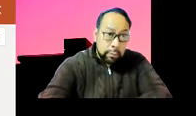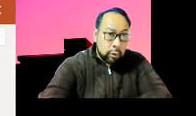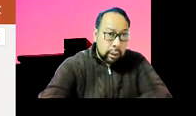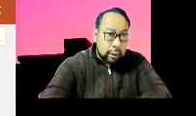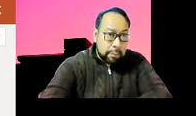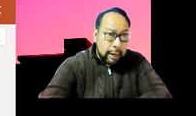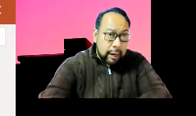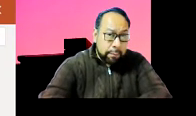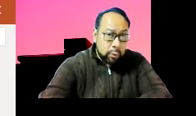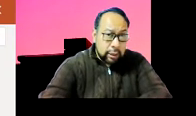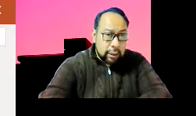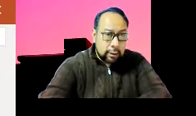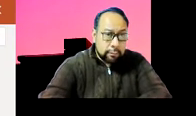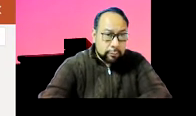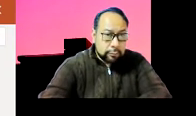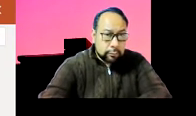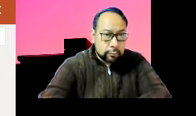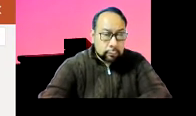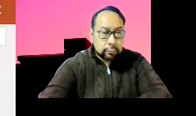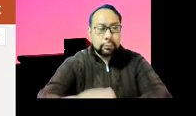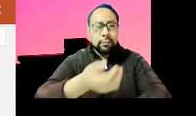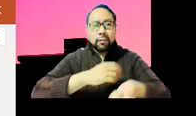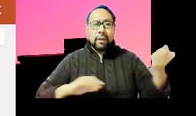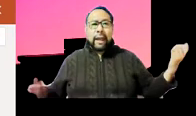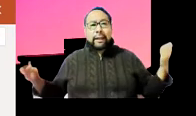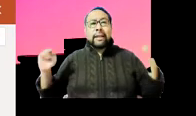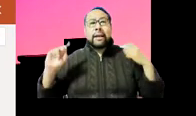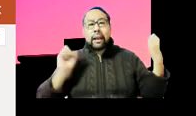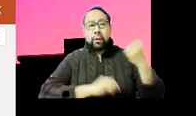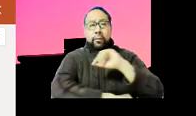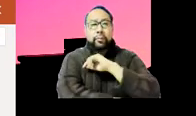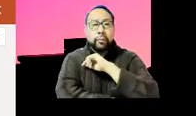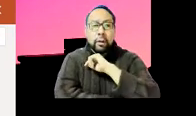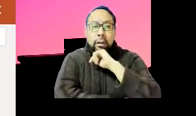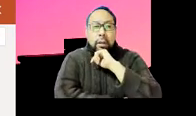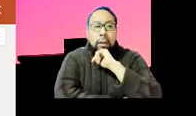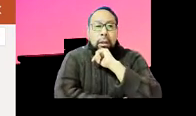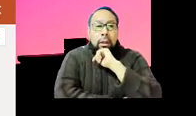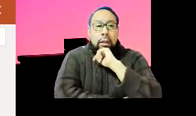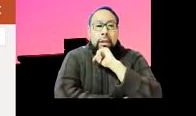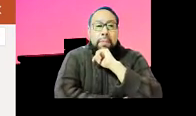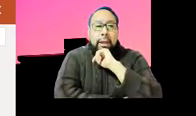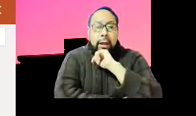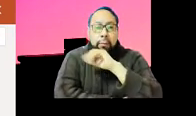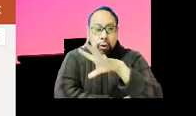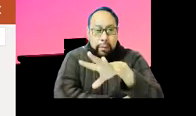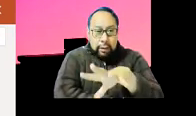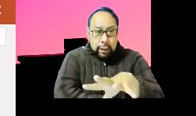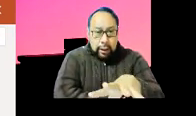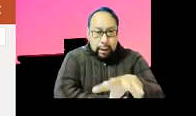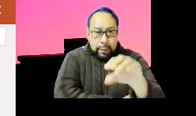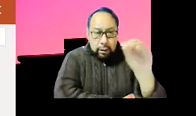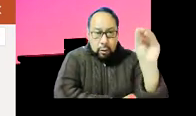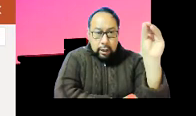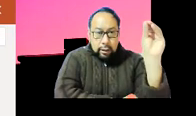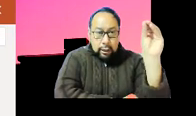y que es muy importante para la publicidad. Hay que tener en claro que siempre que queremos